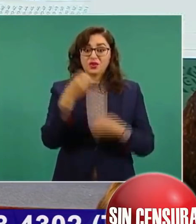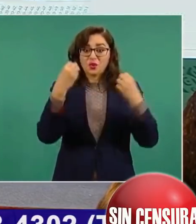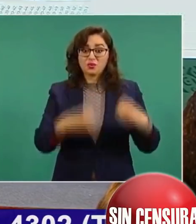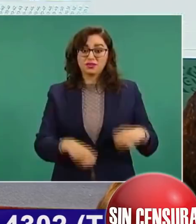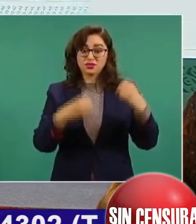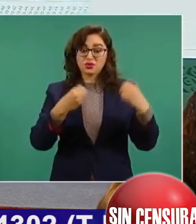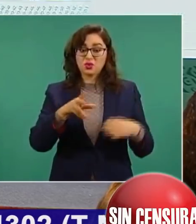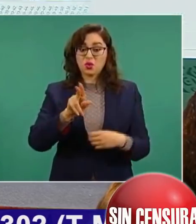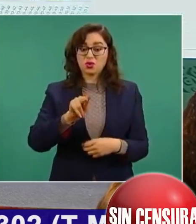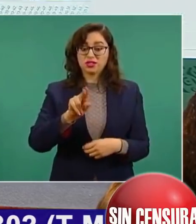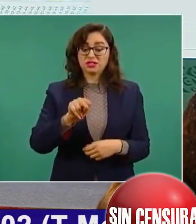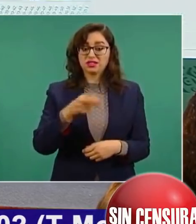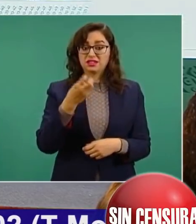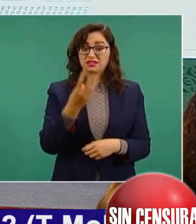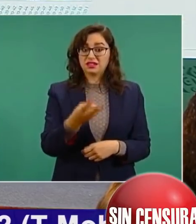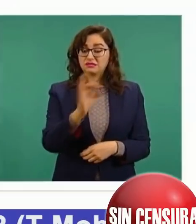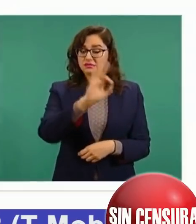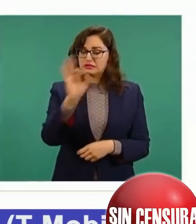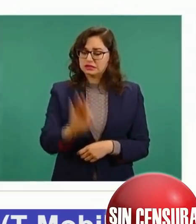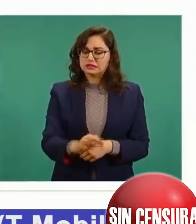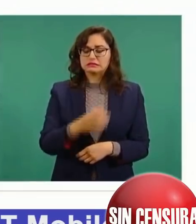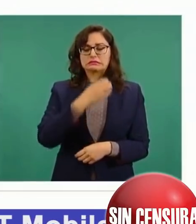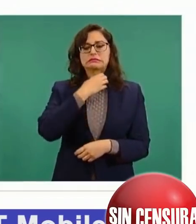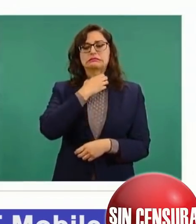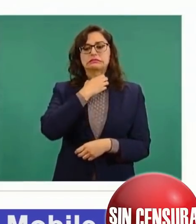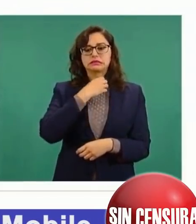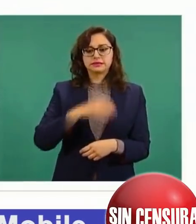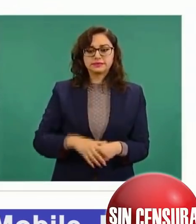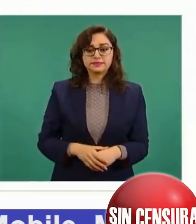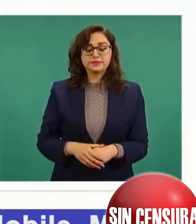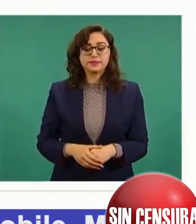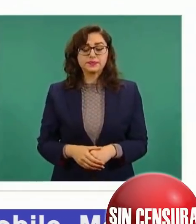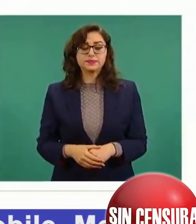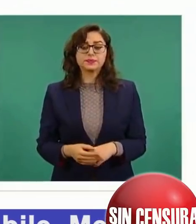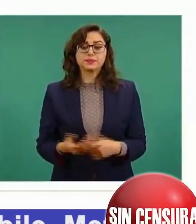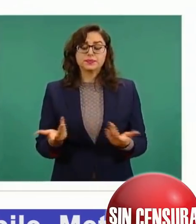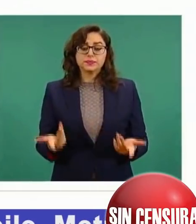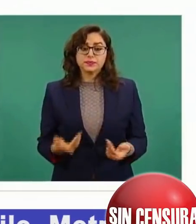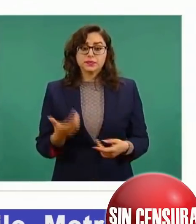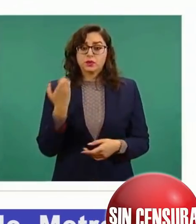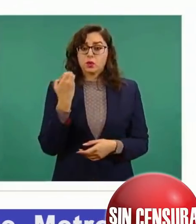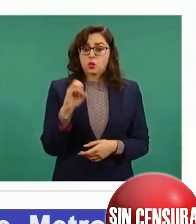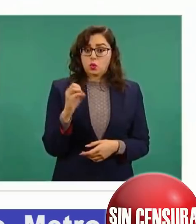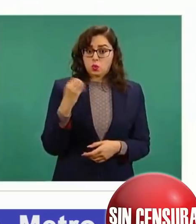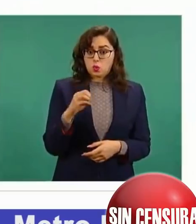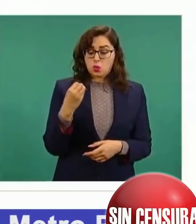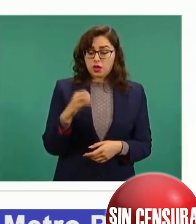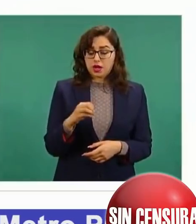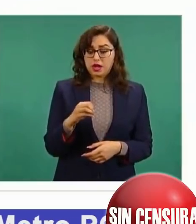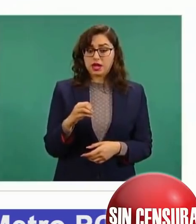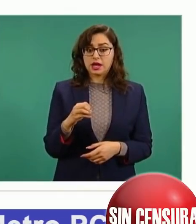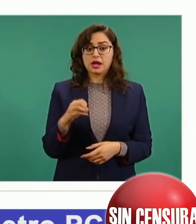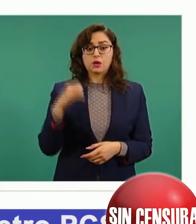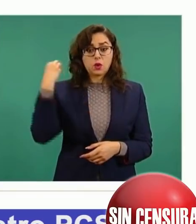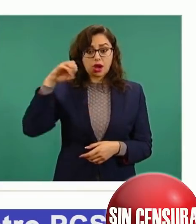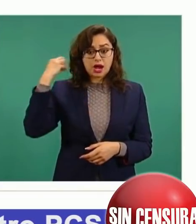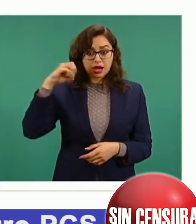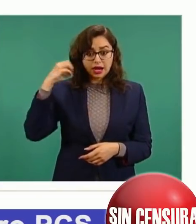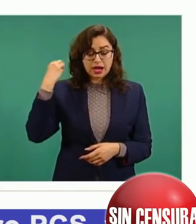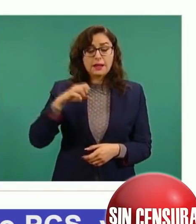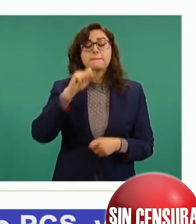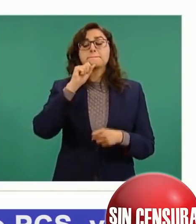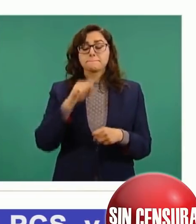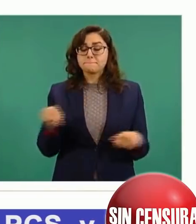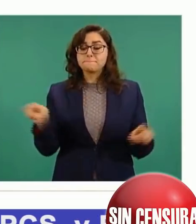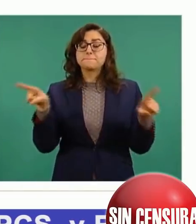siguiente. En Oaxaca, tendencia de ascenso, apenas una semana de una reducción importante, pero en general había